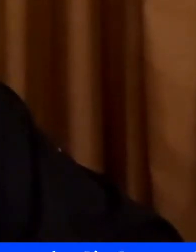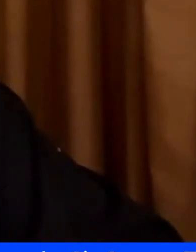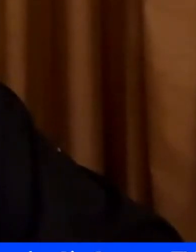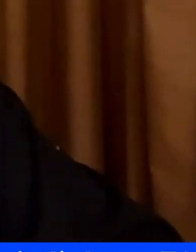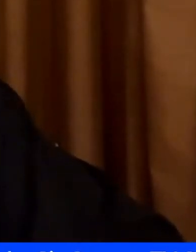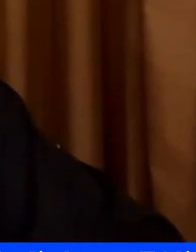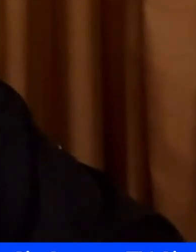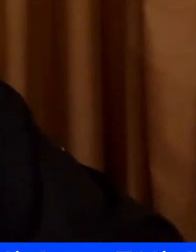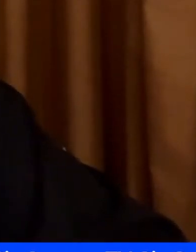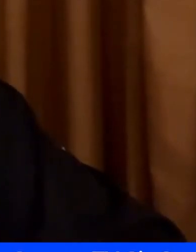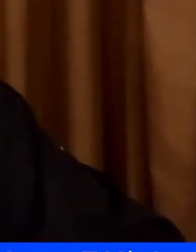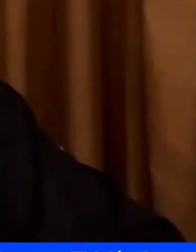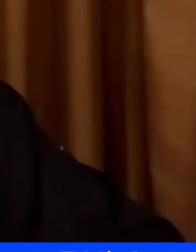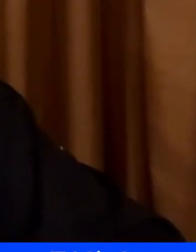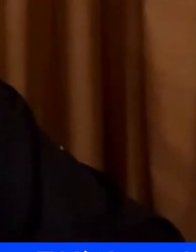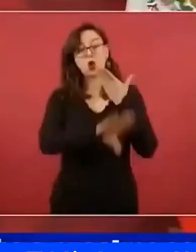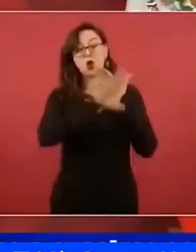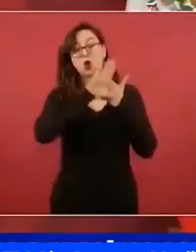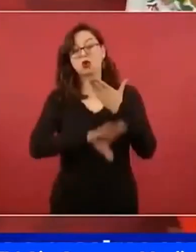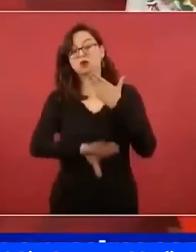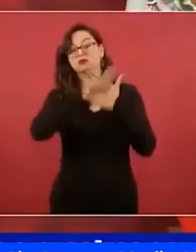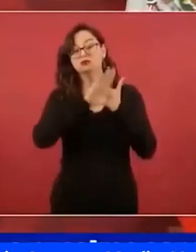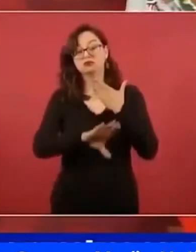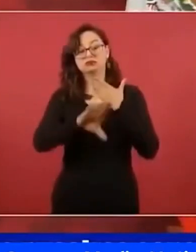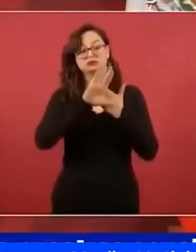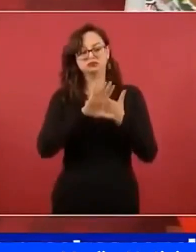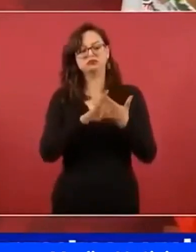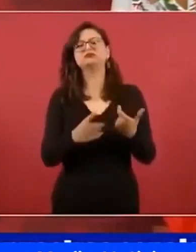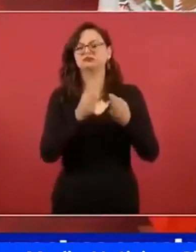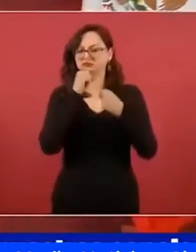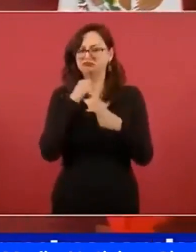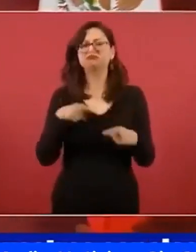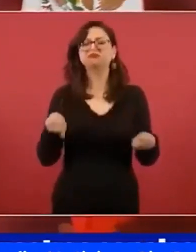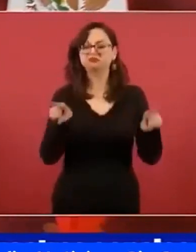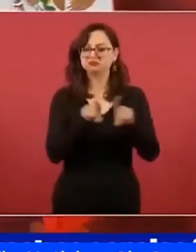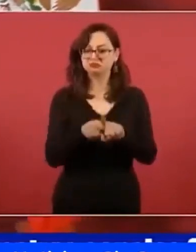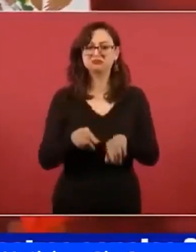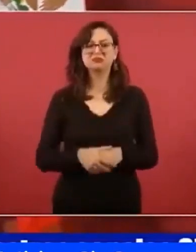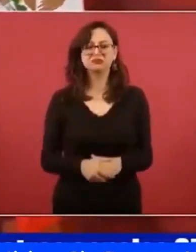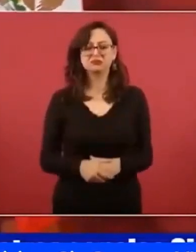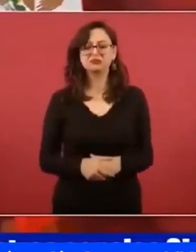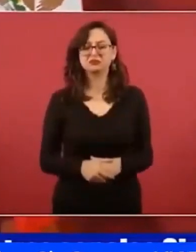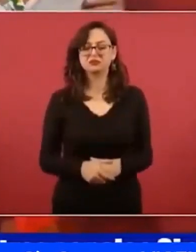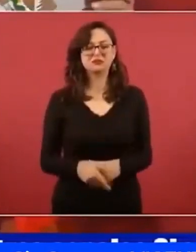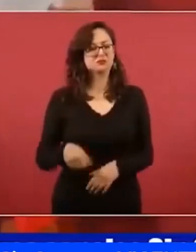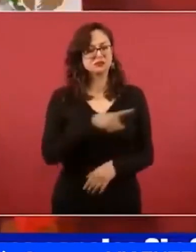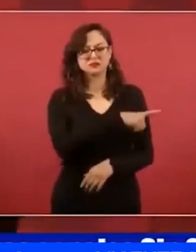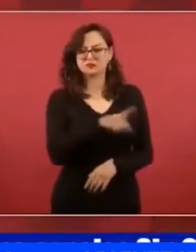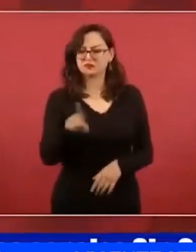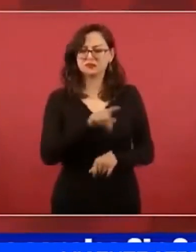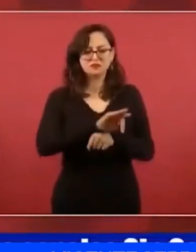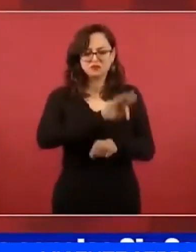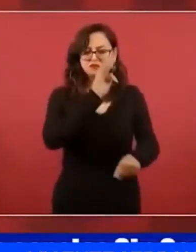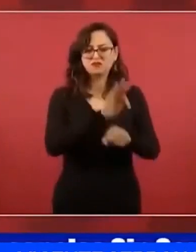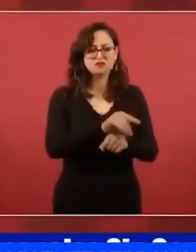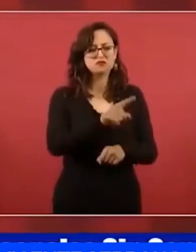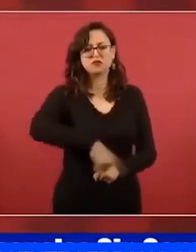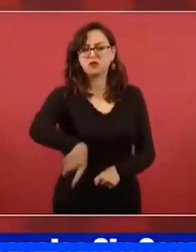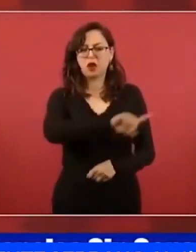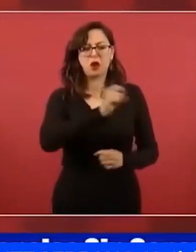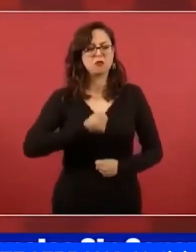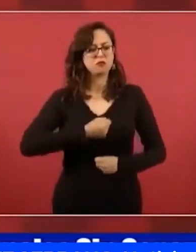Gilberto Lozano, que ha de traer la daga clavada porque Ferriz de Con le tiró a la fregada frena. Nada más para